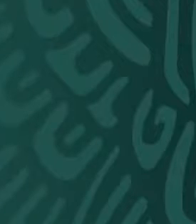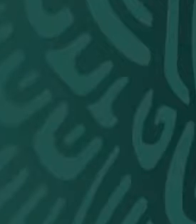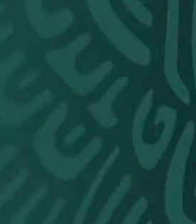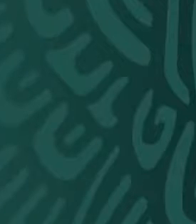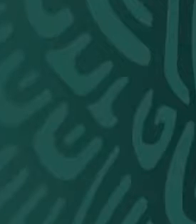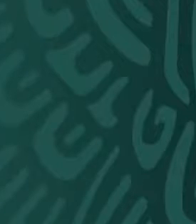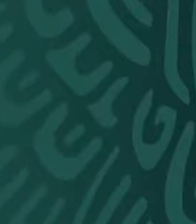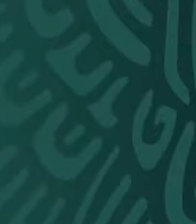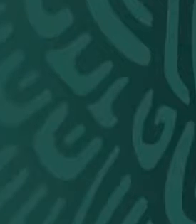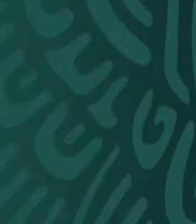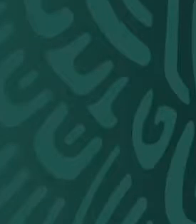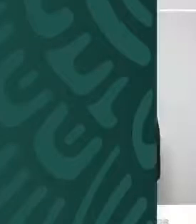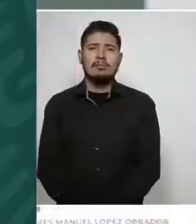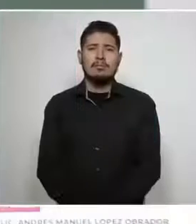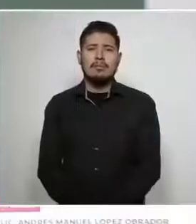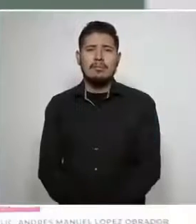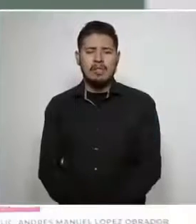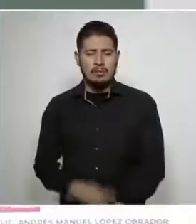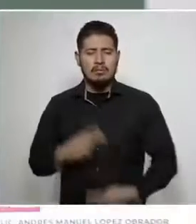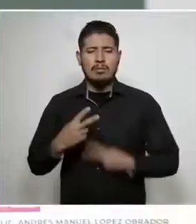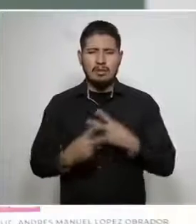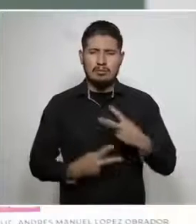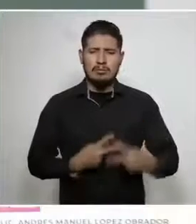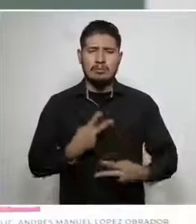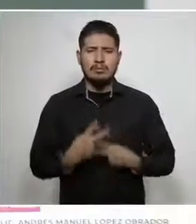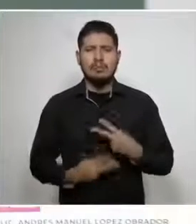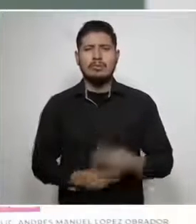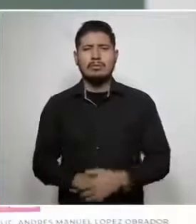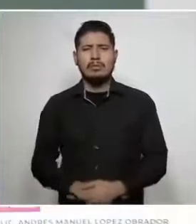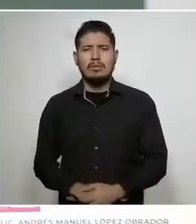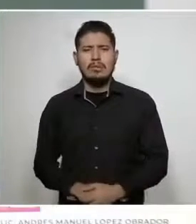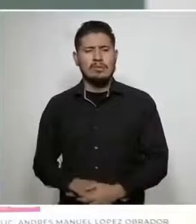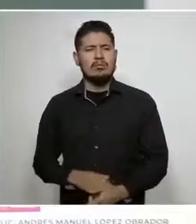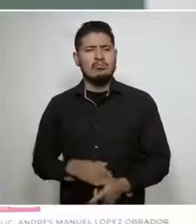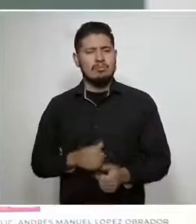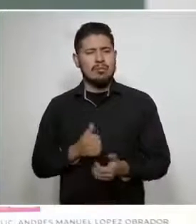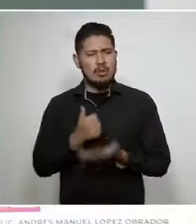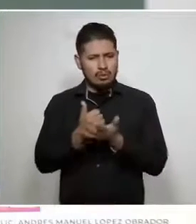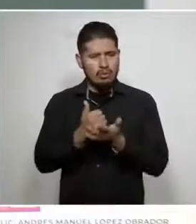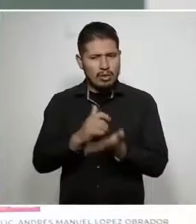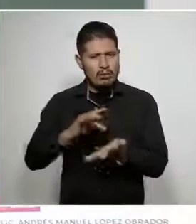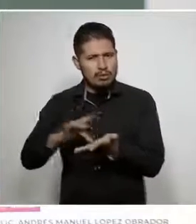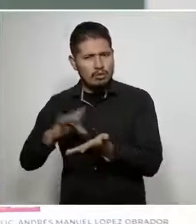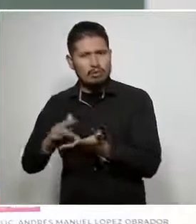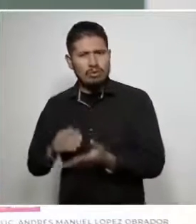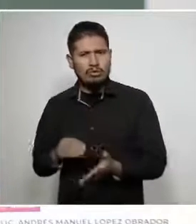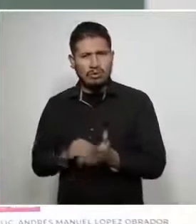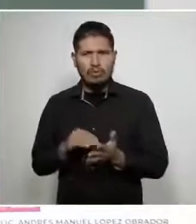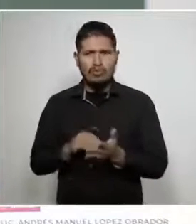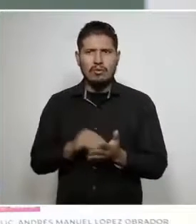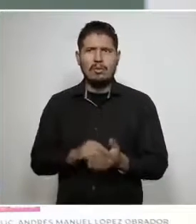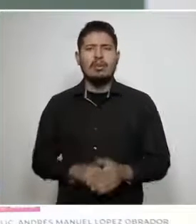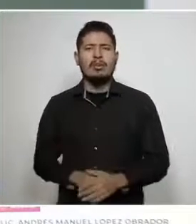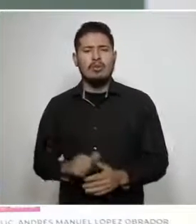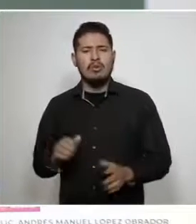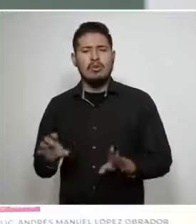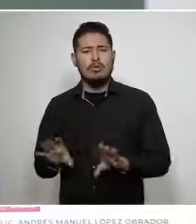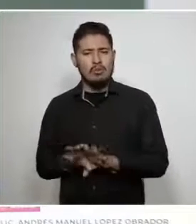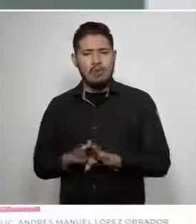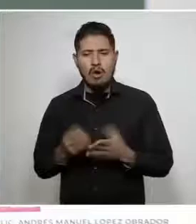el estado de Zacatecas. Vamos a seguir apoyando, como aquí se ha